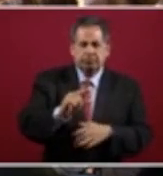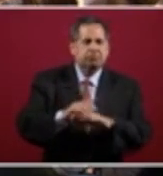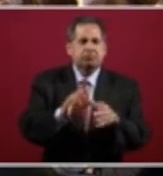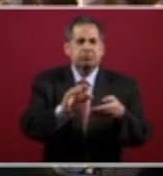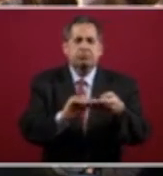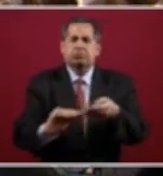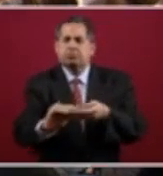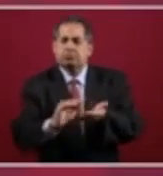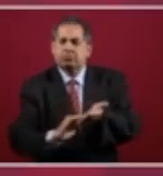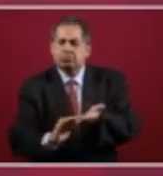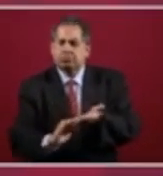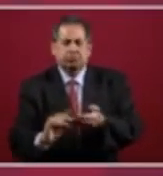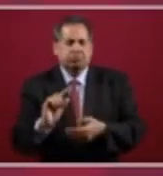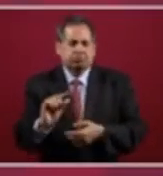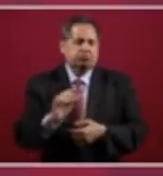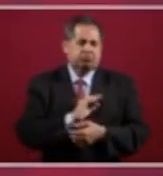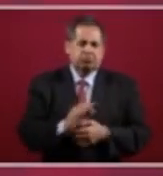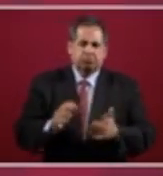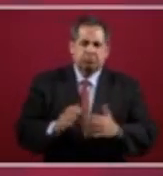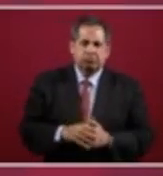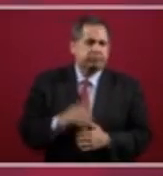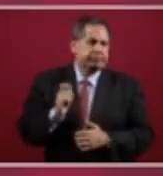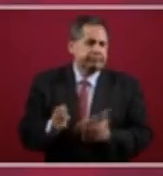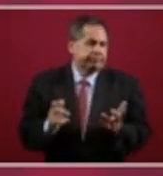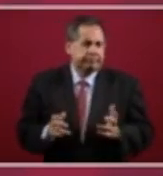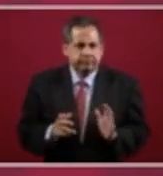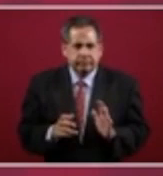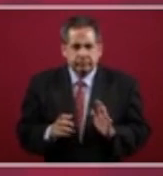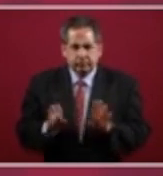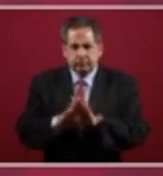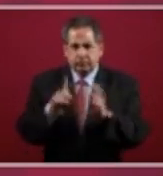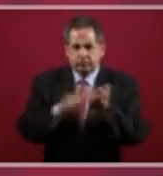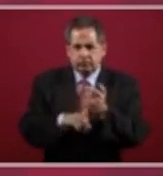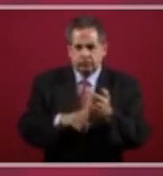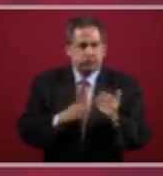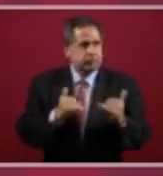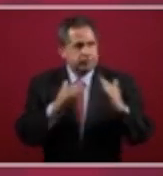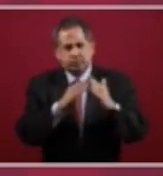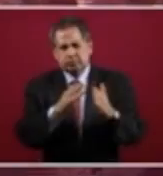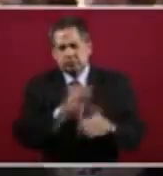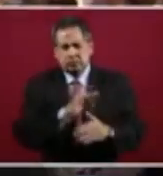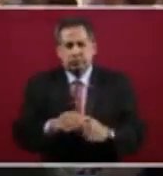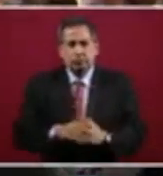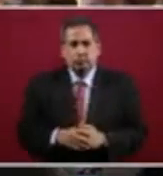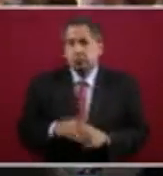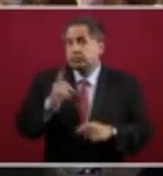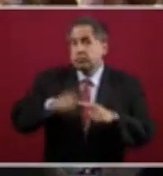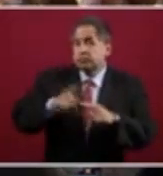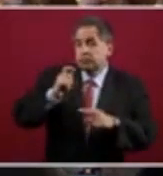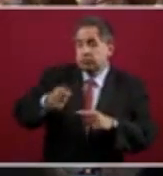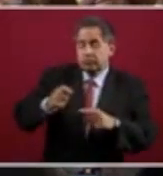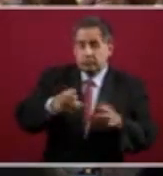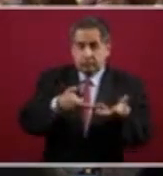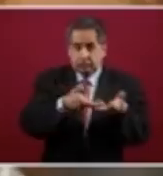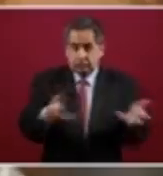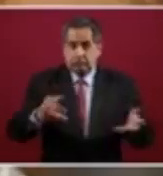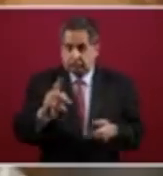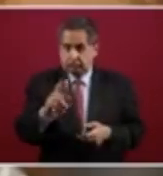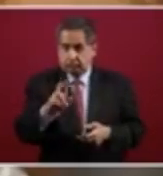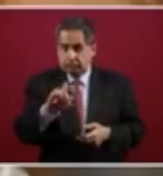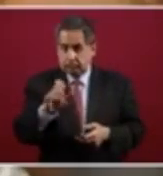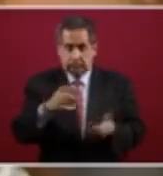un adeudo bajo de lo que se tiene en relación al valor de la vivienda. ¿Y eso corresponde solo a predial o